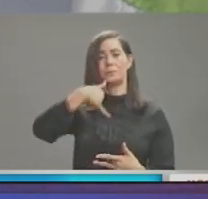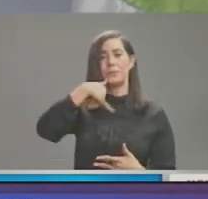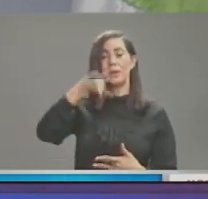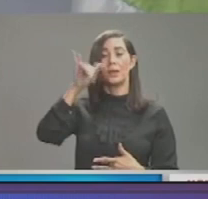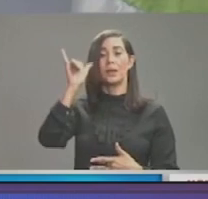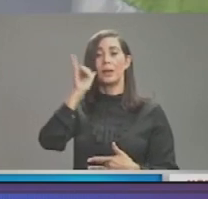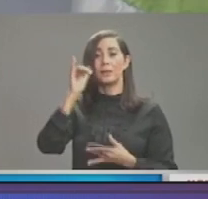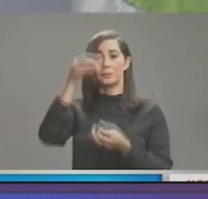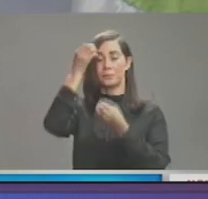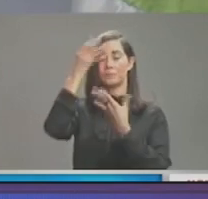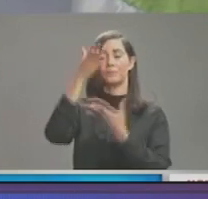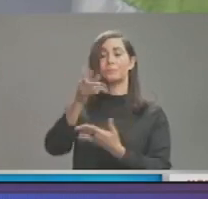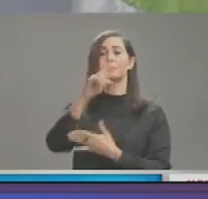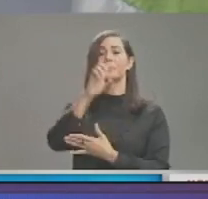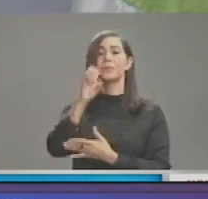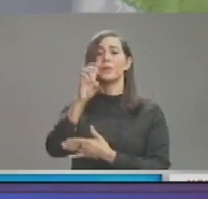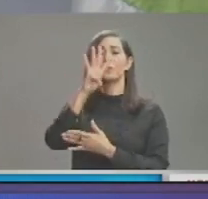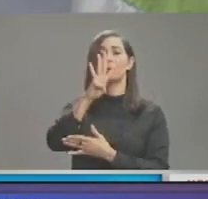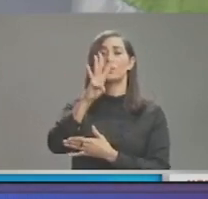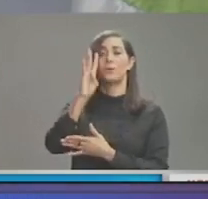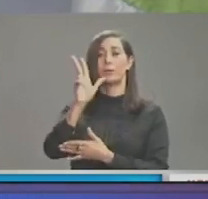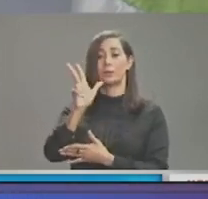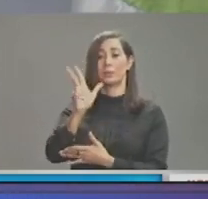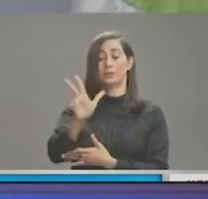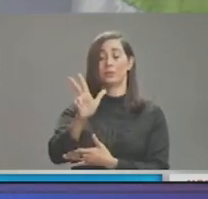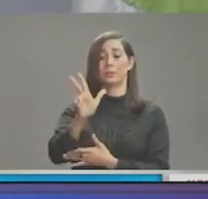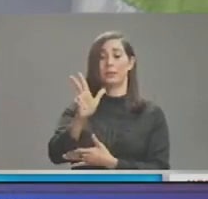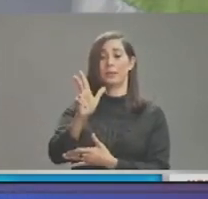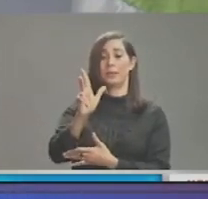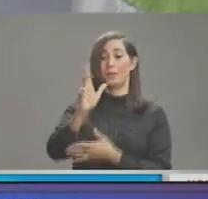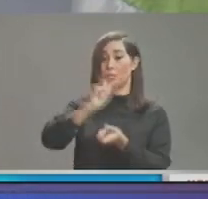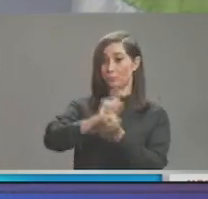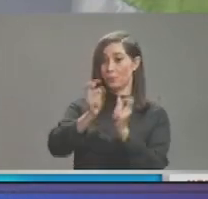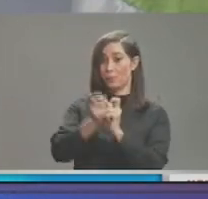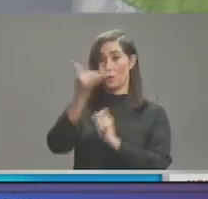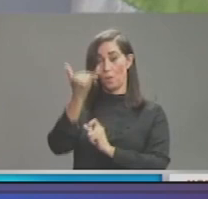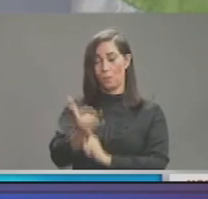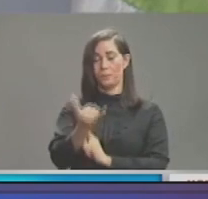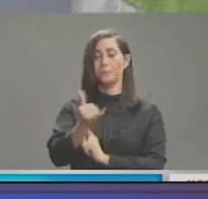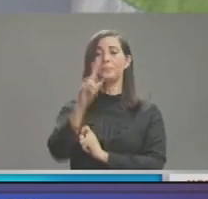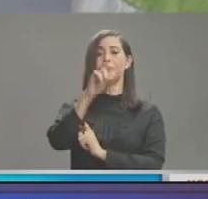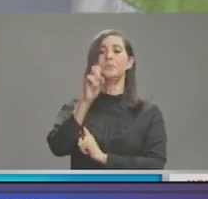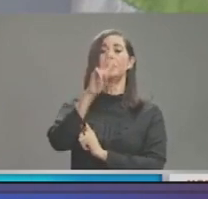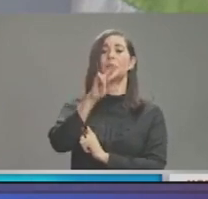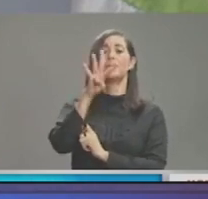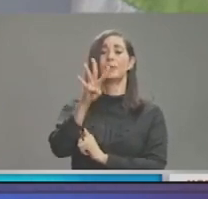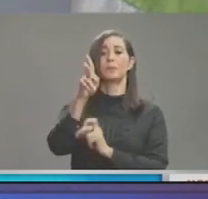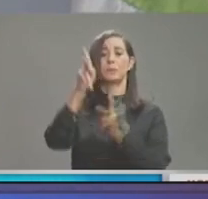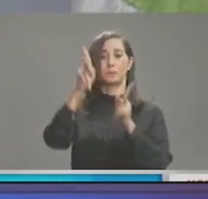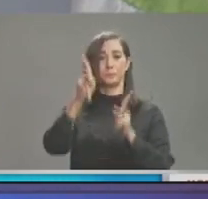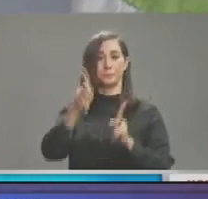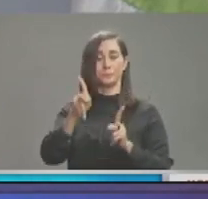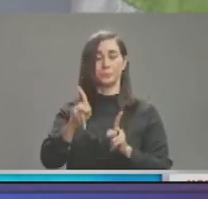se informaba de 143 y hoy tenemos 124